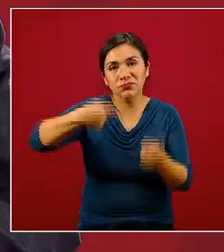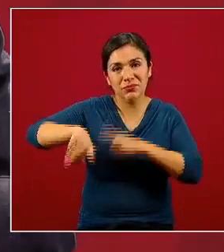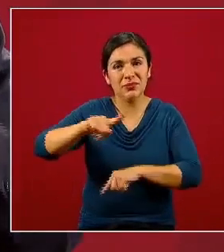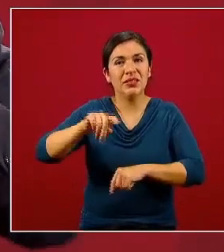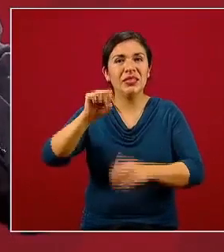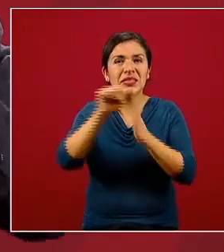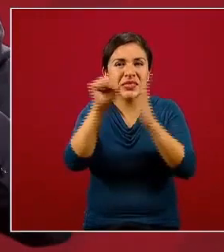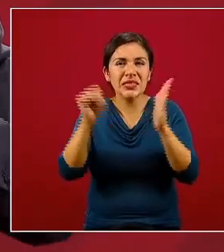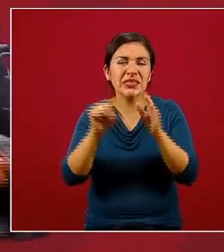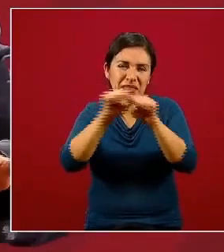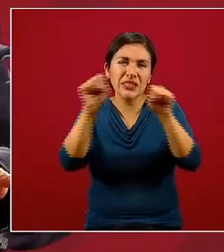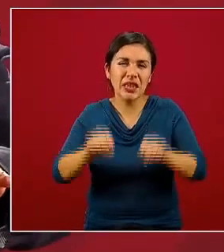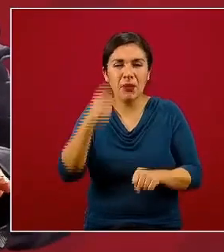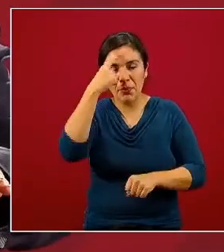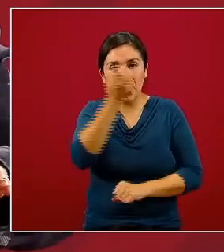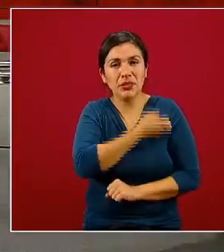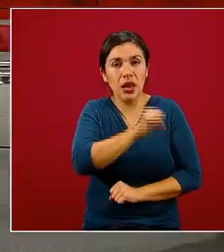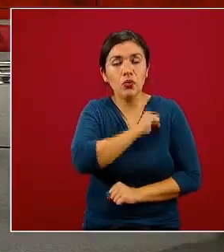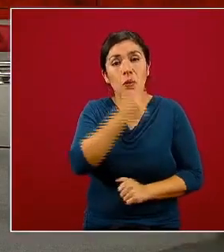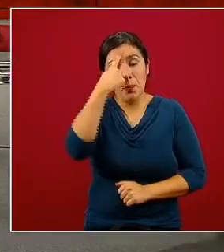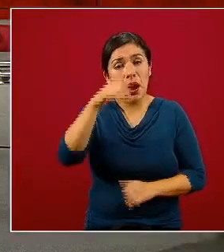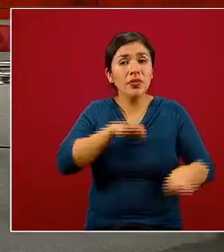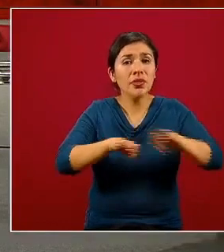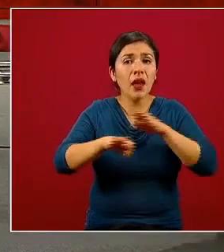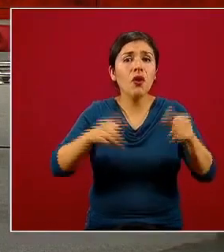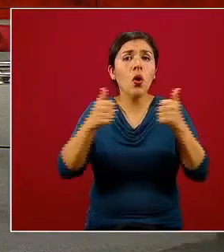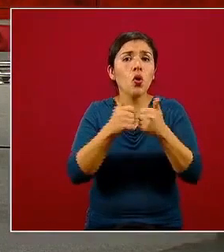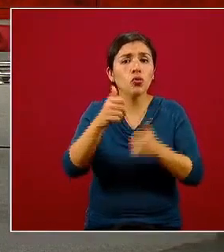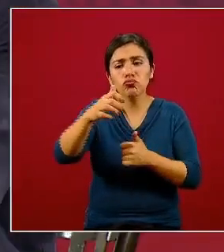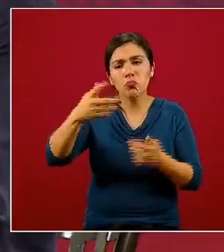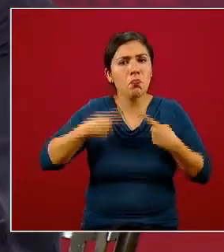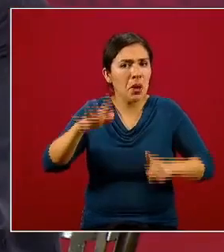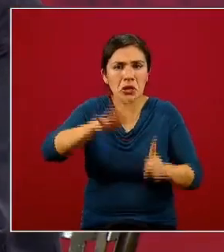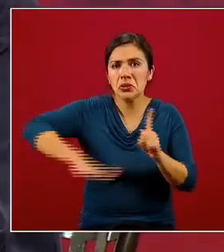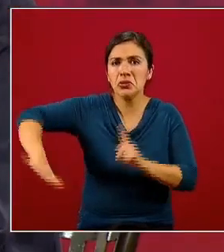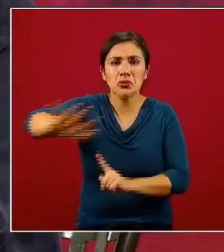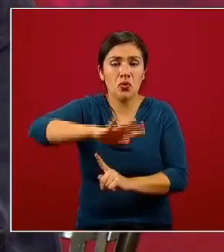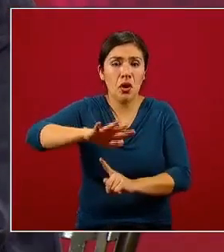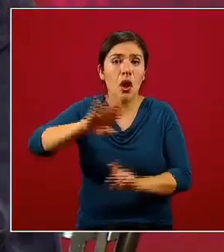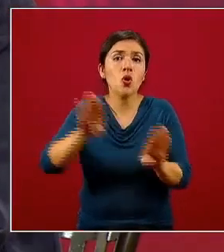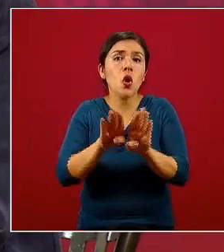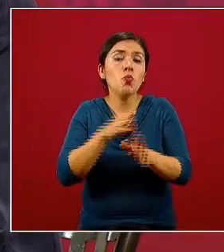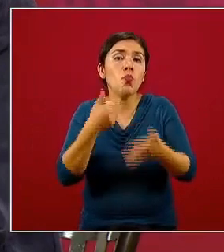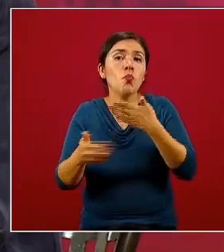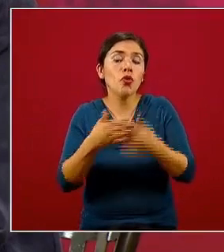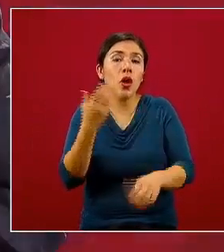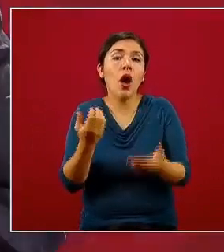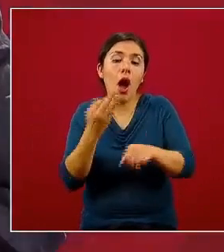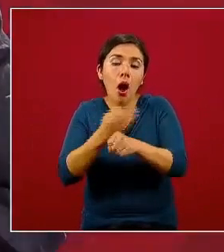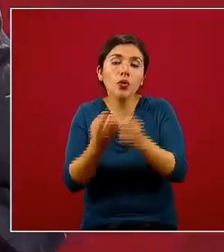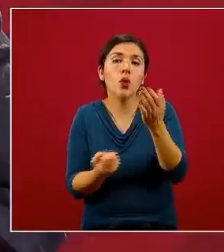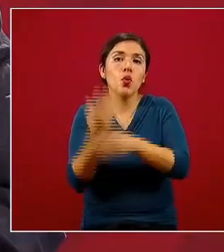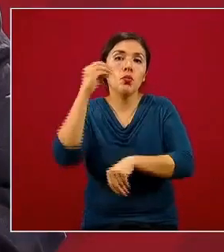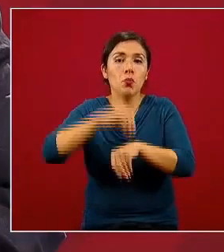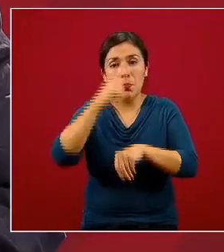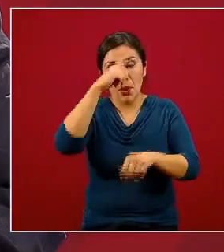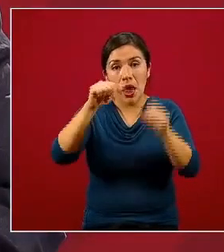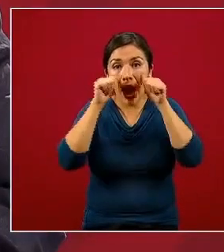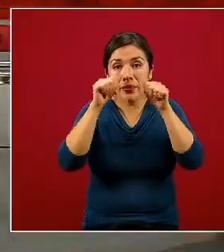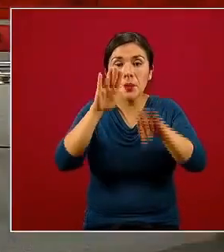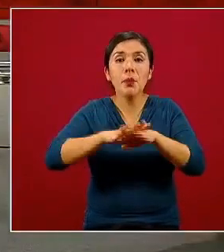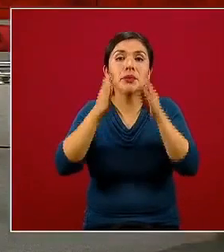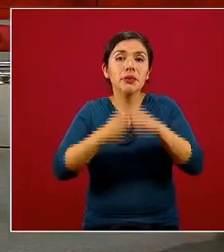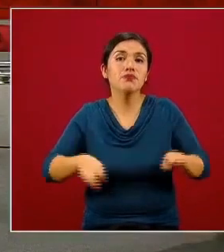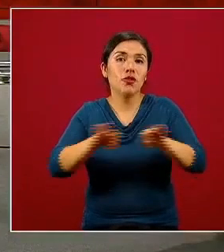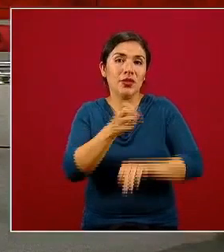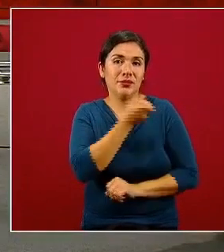salud para el trabajo comunitario en el modelo que estamos desarrollando e implantando de atención primaria de la